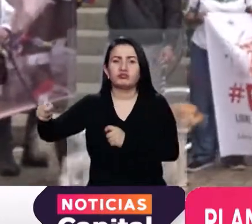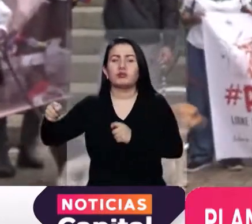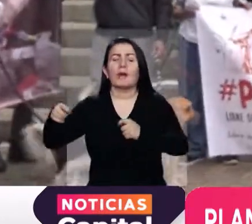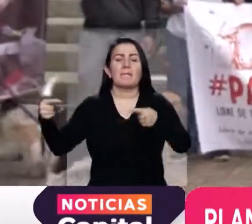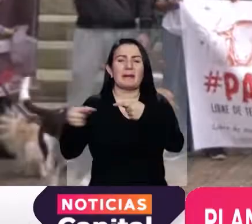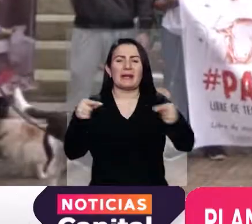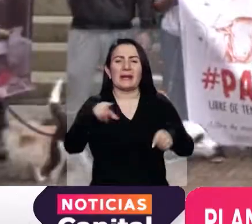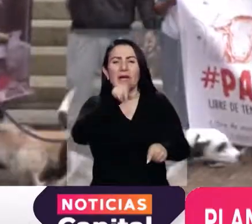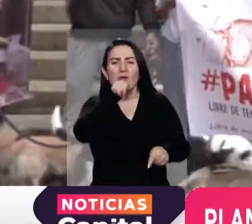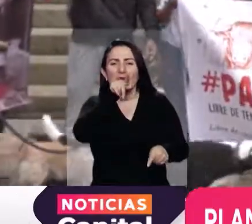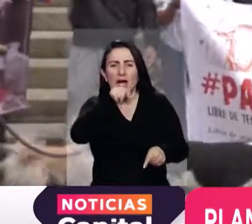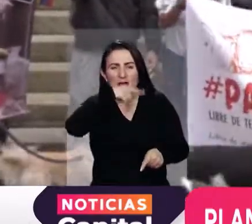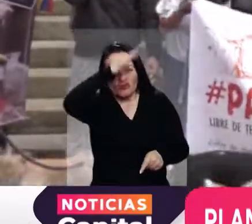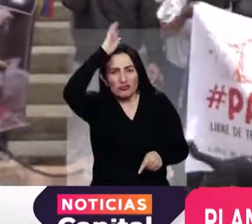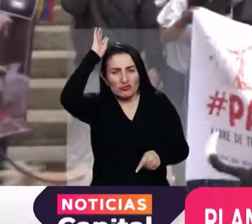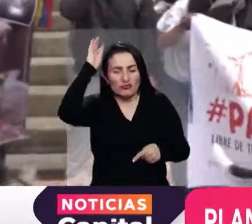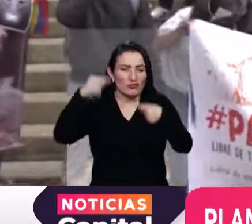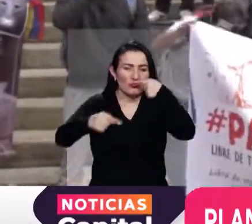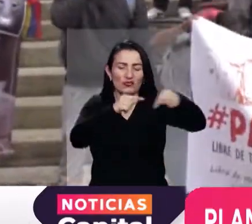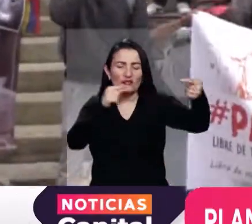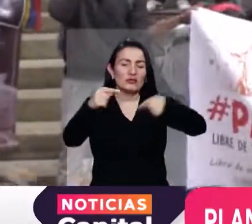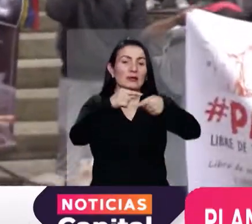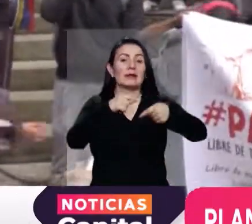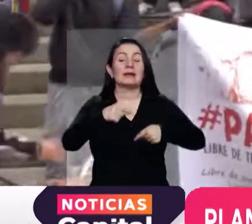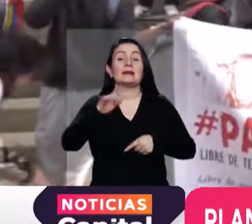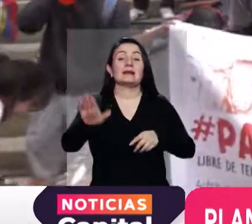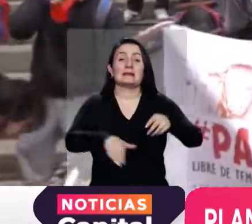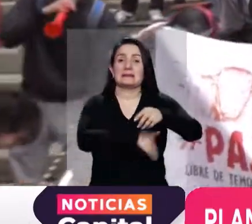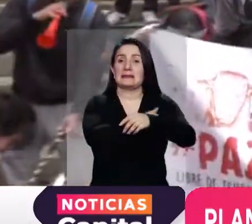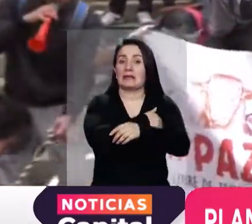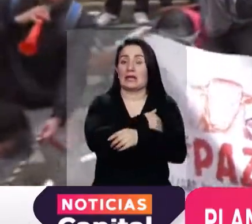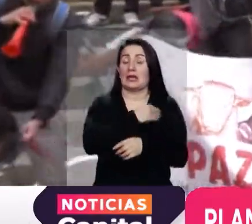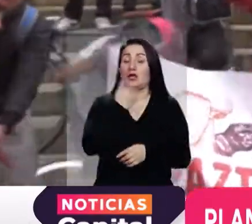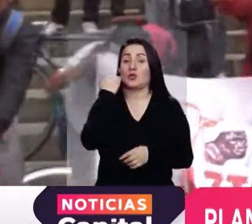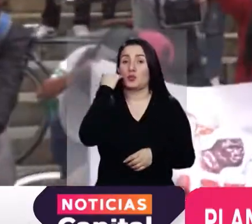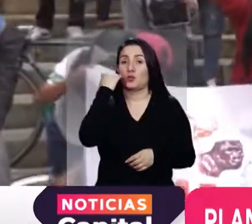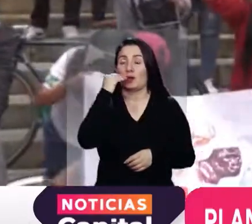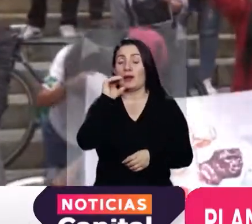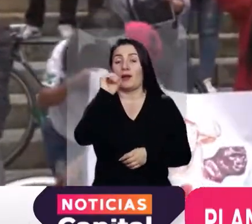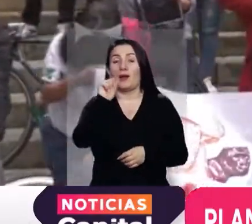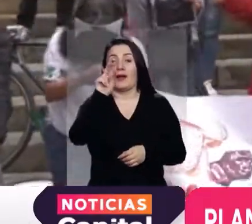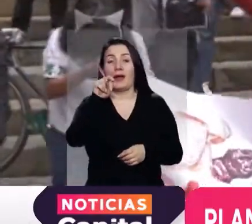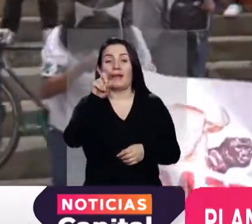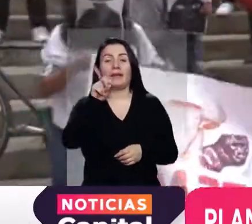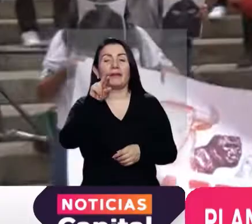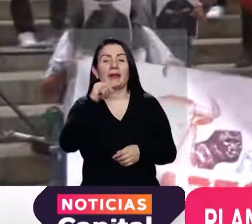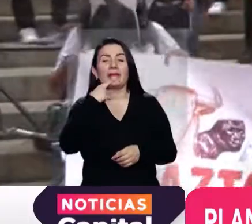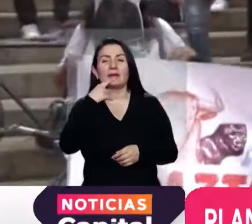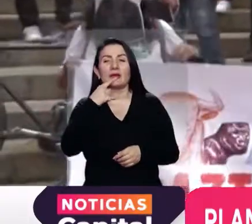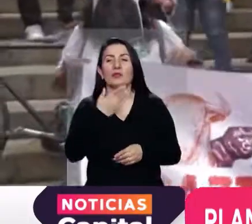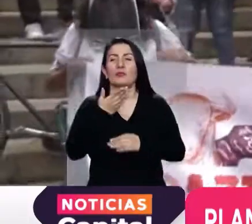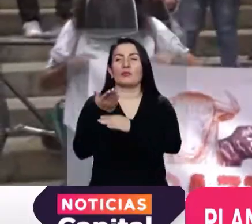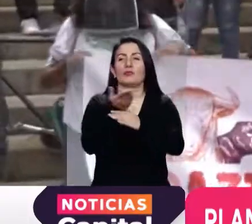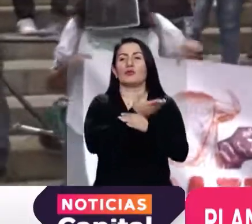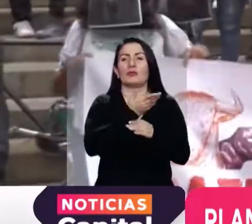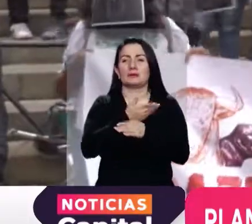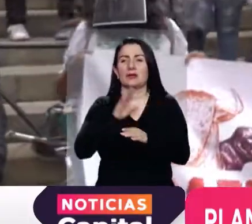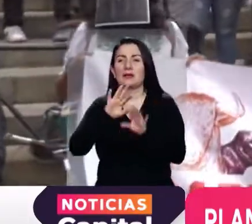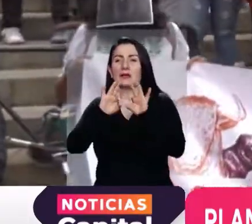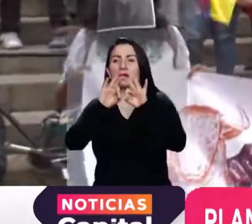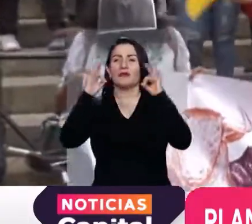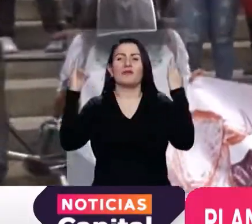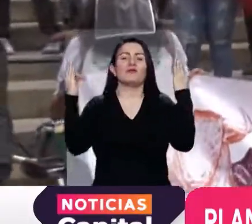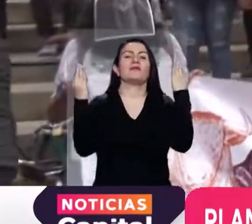otros espectáculos de animales. La senadora Andrea Padilla se refirió a este proyecto y habló sobre la propuesta que hay para las familias